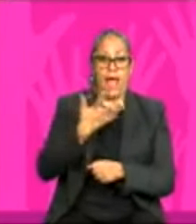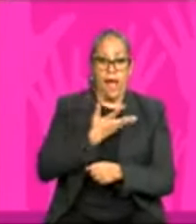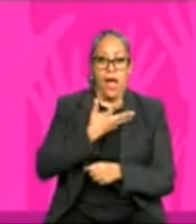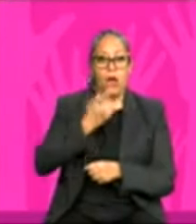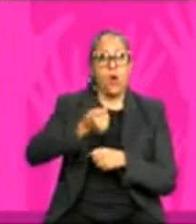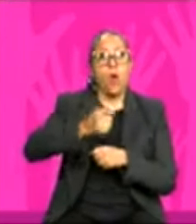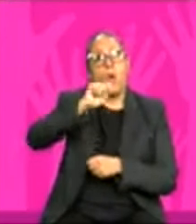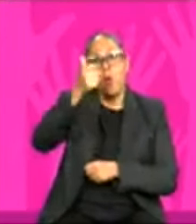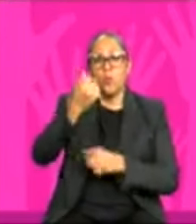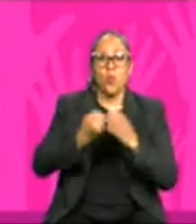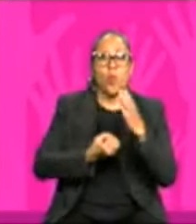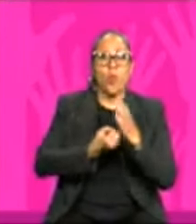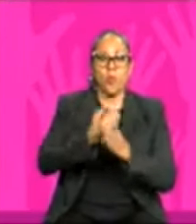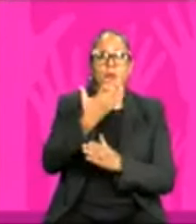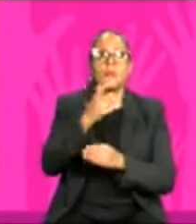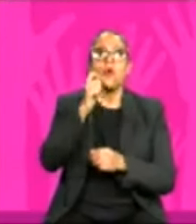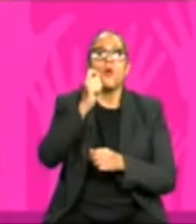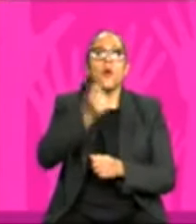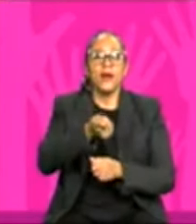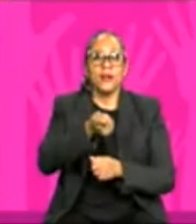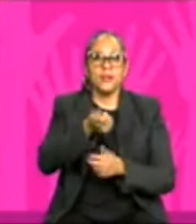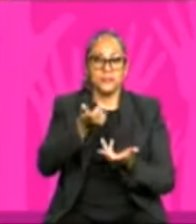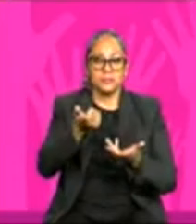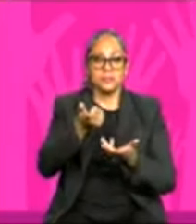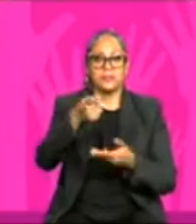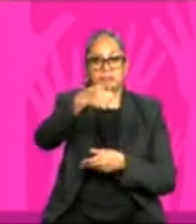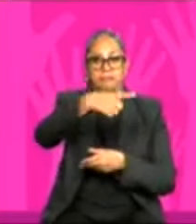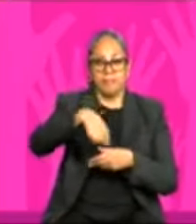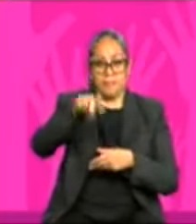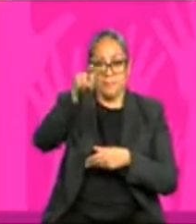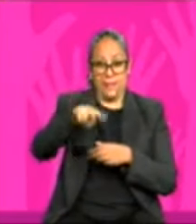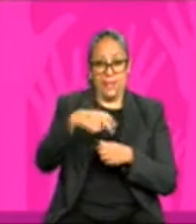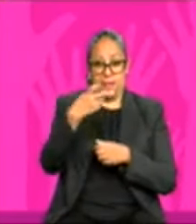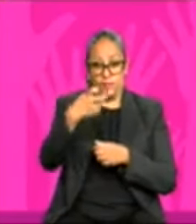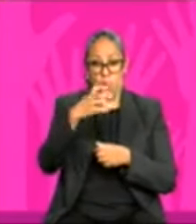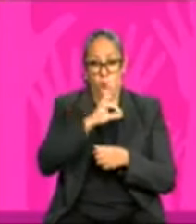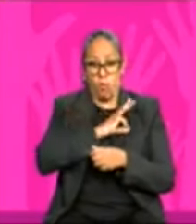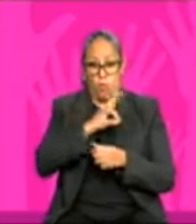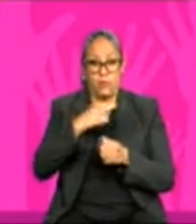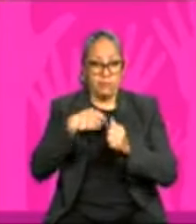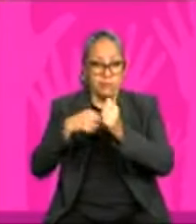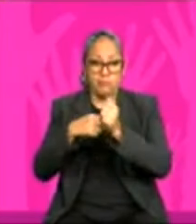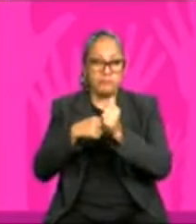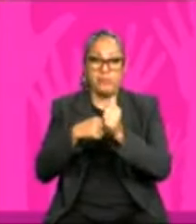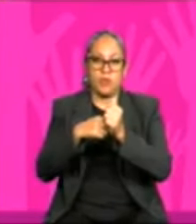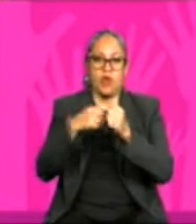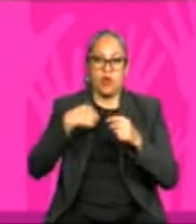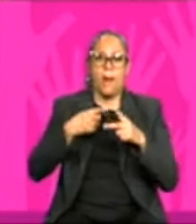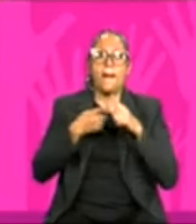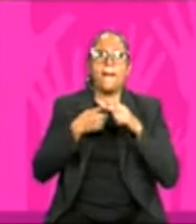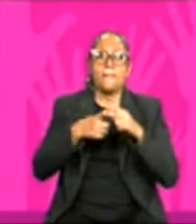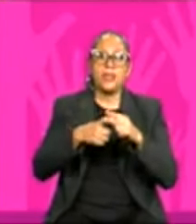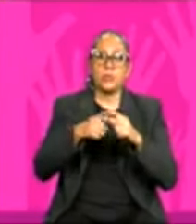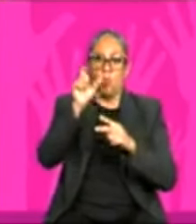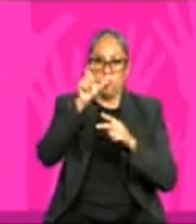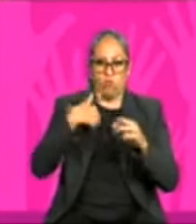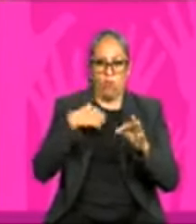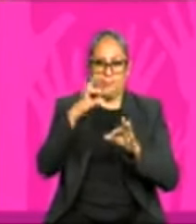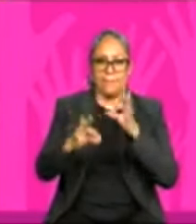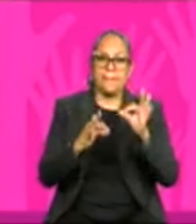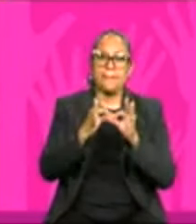ni con sus encuestas amañadas y pagadas han podido esconder. Yo inicié mi campaña dentro de los tiempos